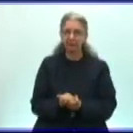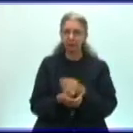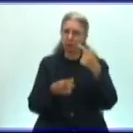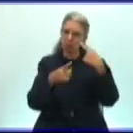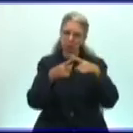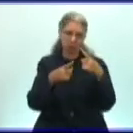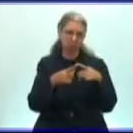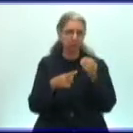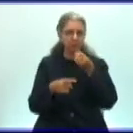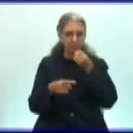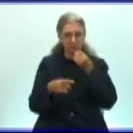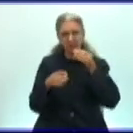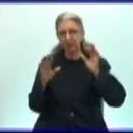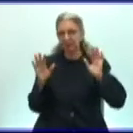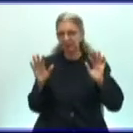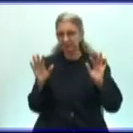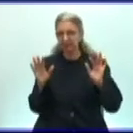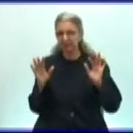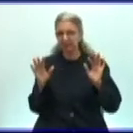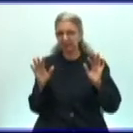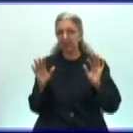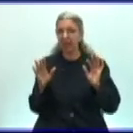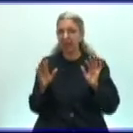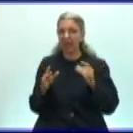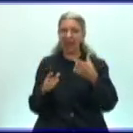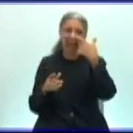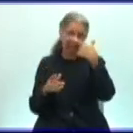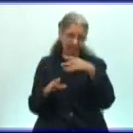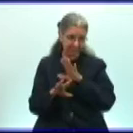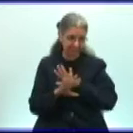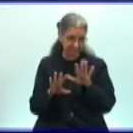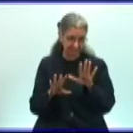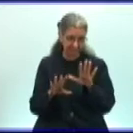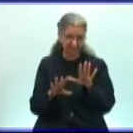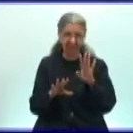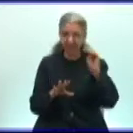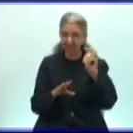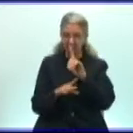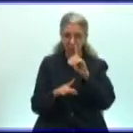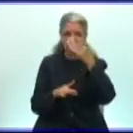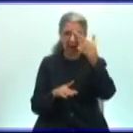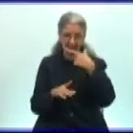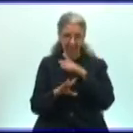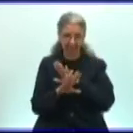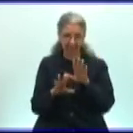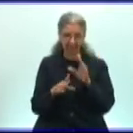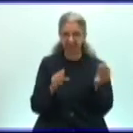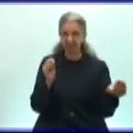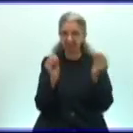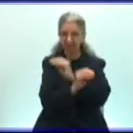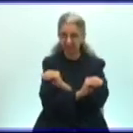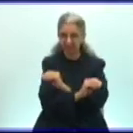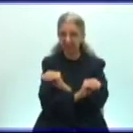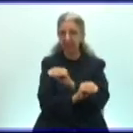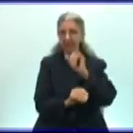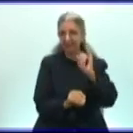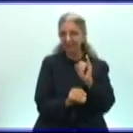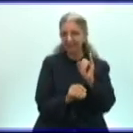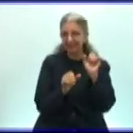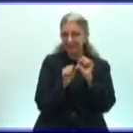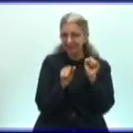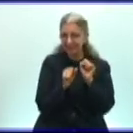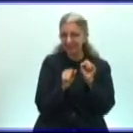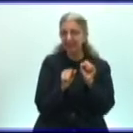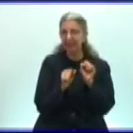múltiplos. En este caso vamos a tomar entonces el amper y vamos a convertir este valor. Llevado a amper, tenemos que la intensidad